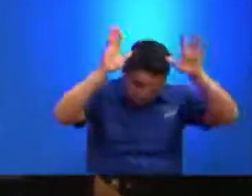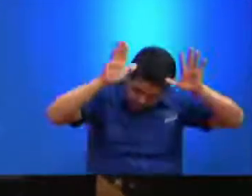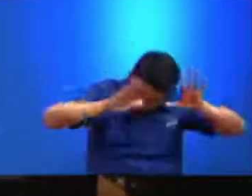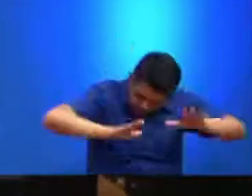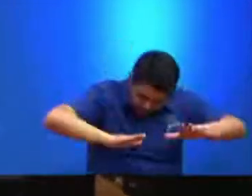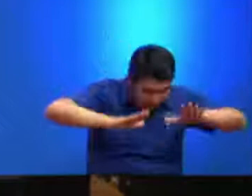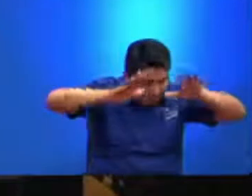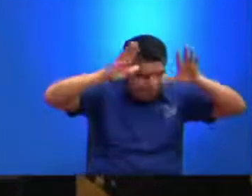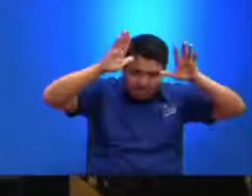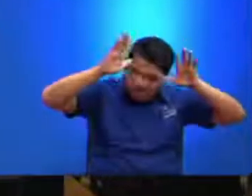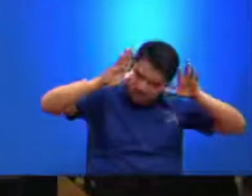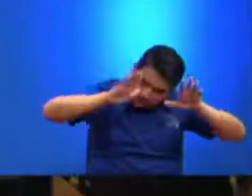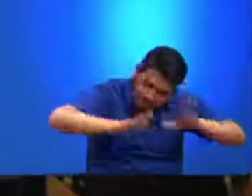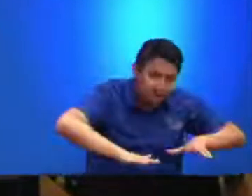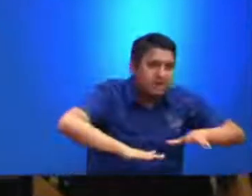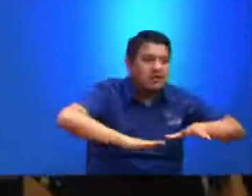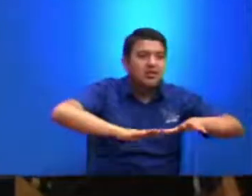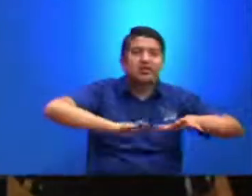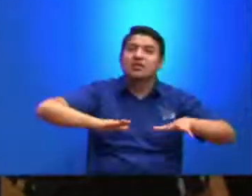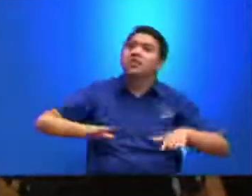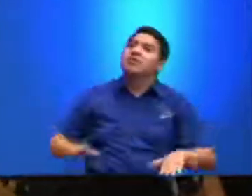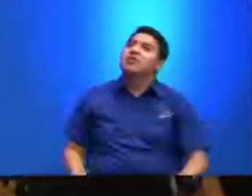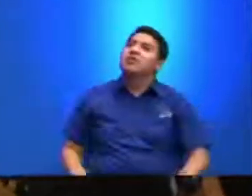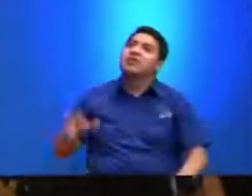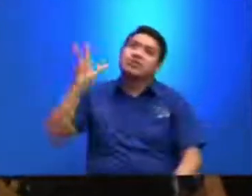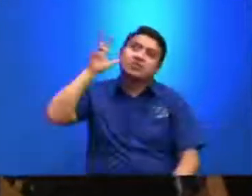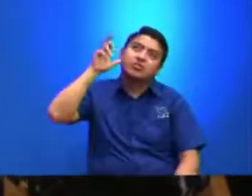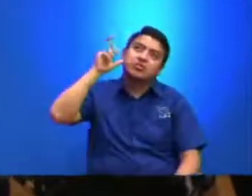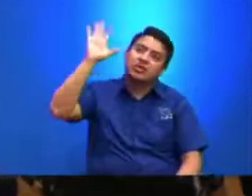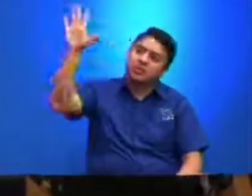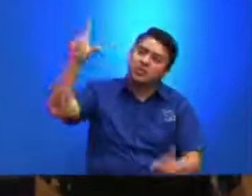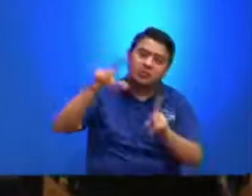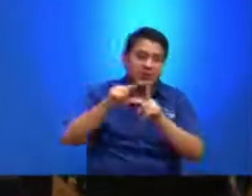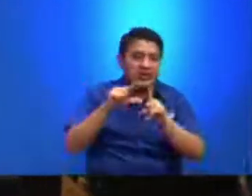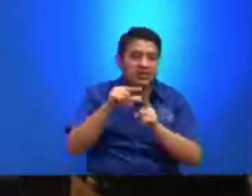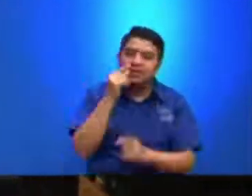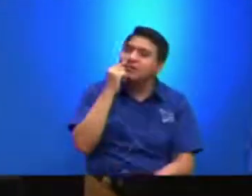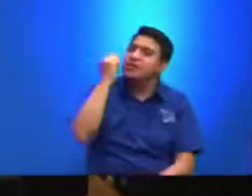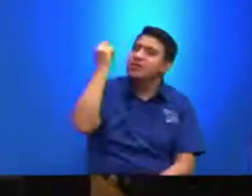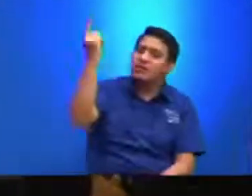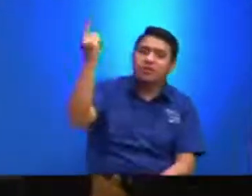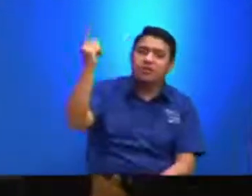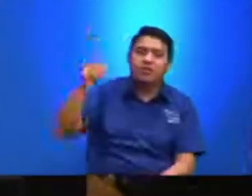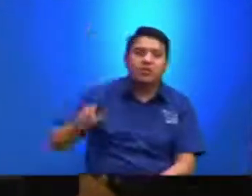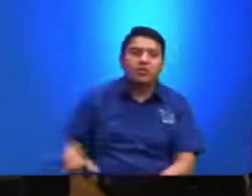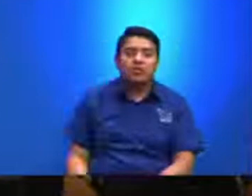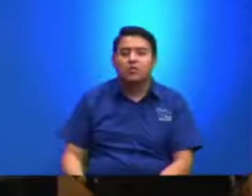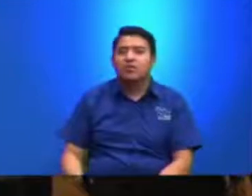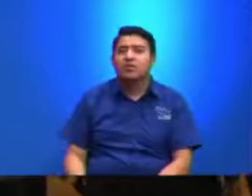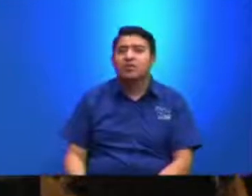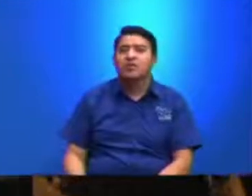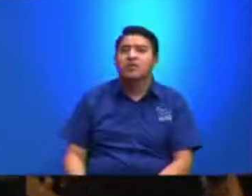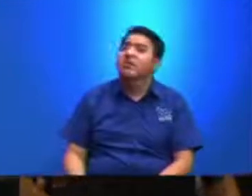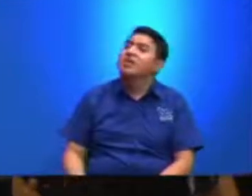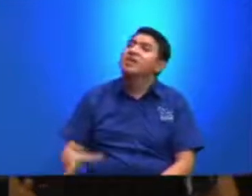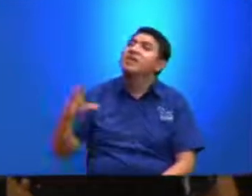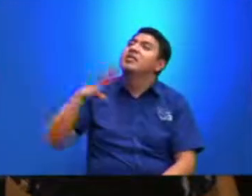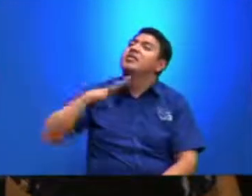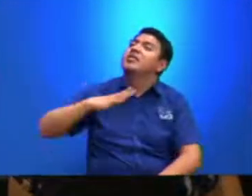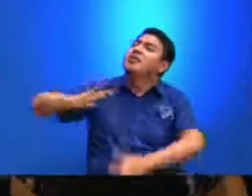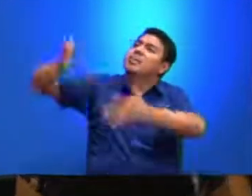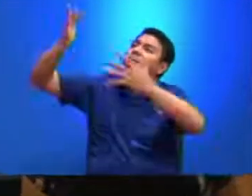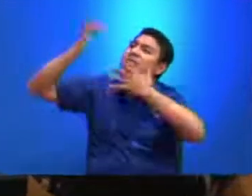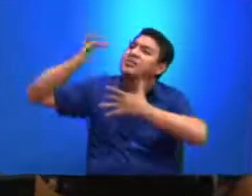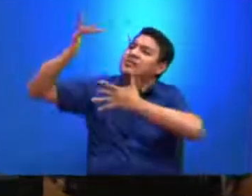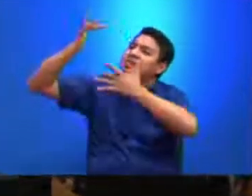tu poder, Señor, que de madrugada viene para oír tu palabra, Señor. Oh, ten